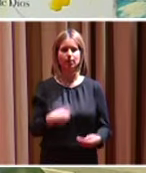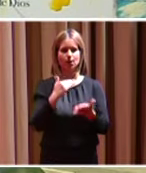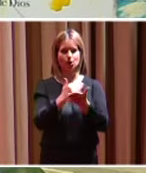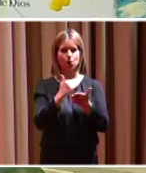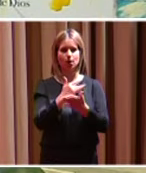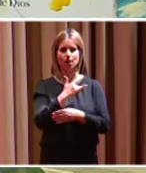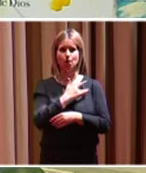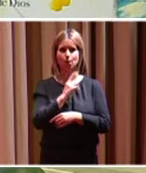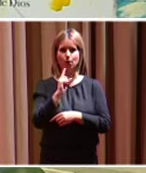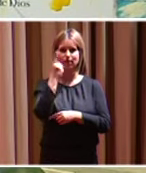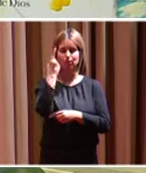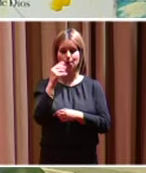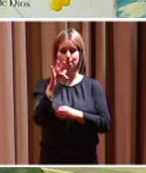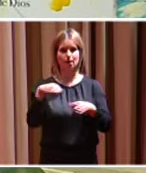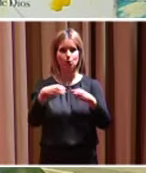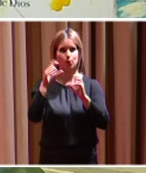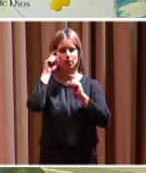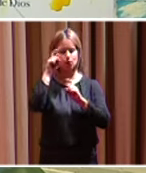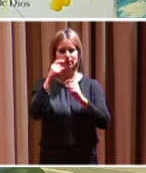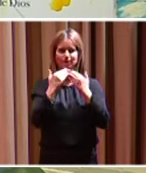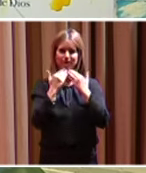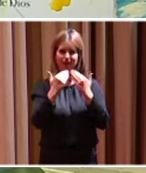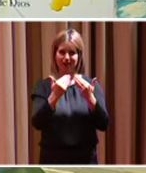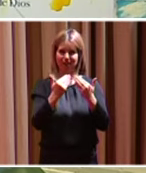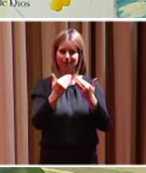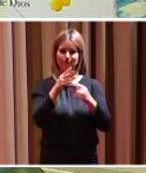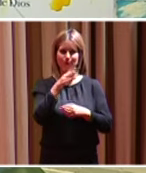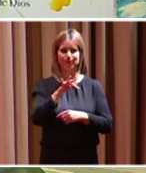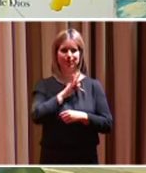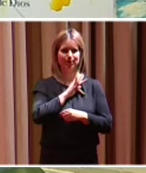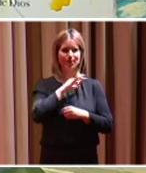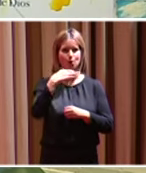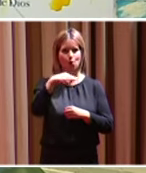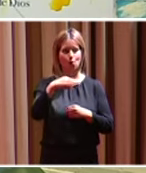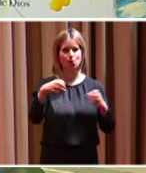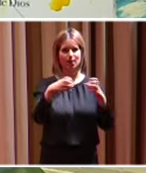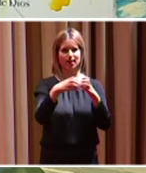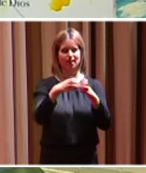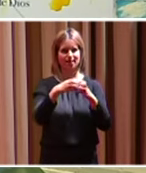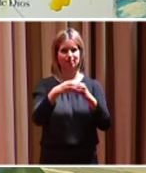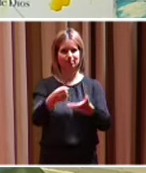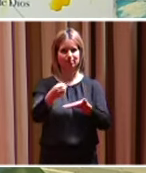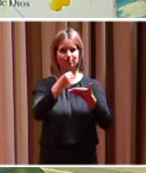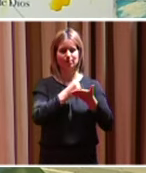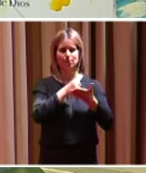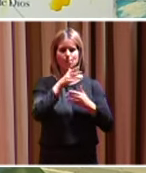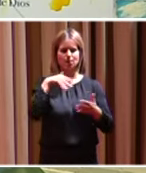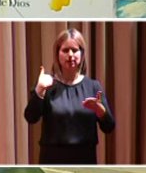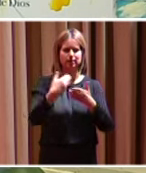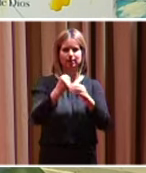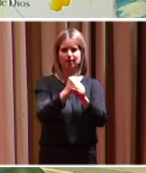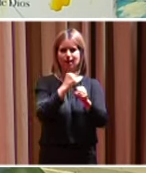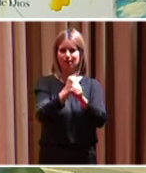El Colegio Amor de Dios y su comunidad educativa quieren agradecer la distinción Granada de Oro que se nos ha otorgado por la labor